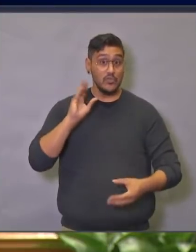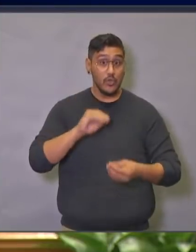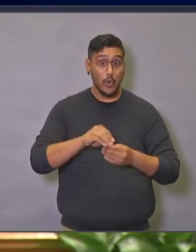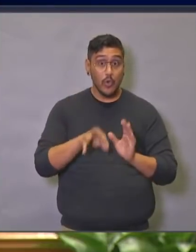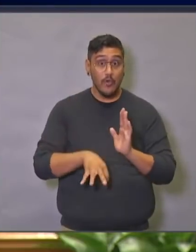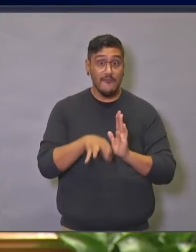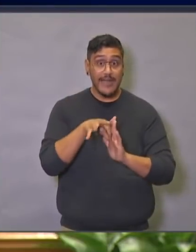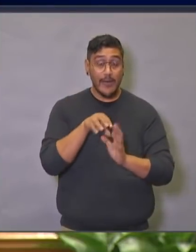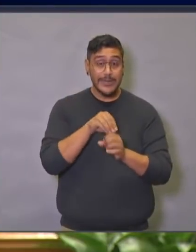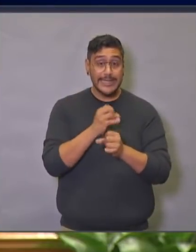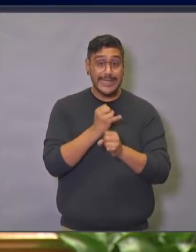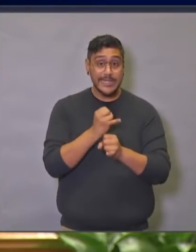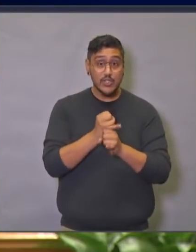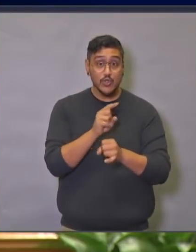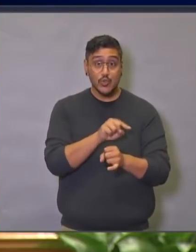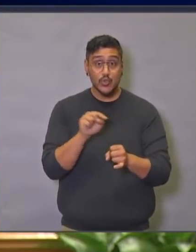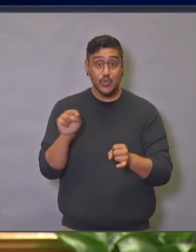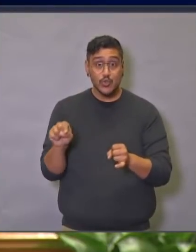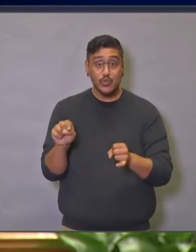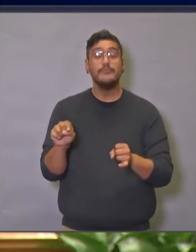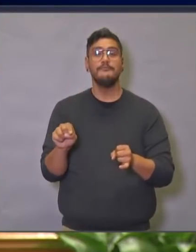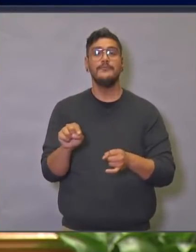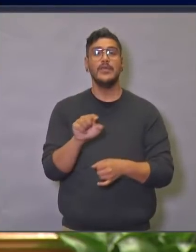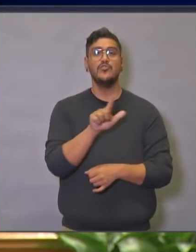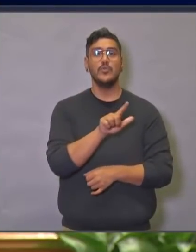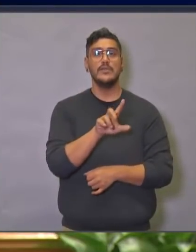confirmados en entornos institucionales es de